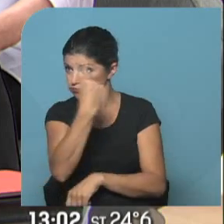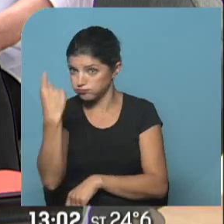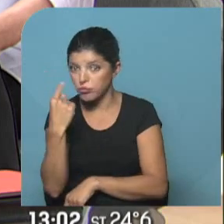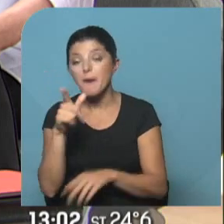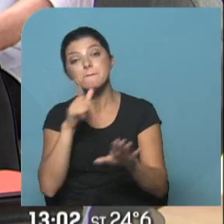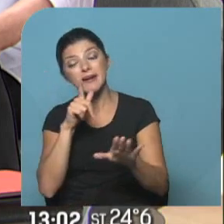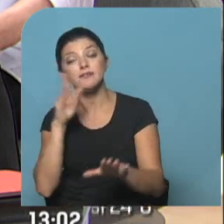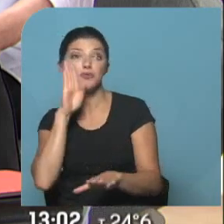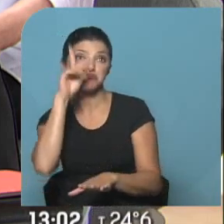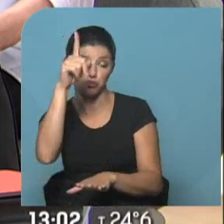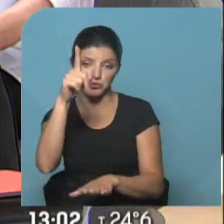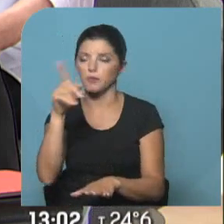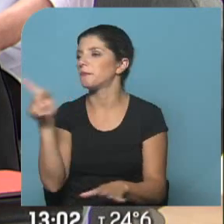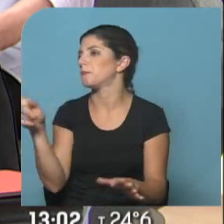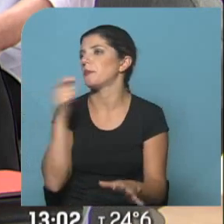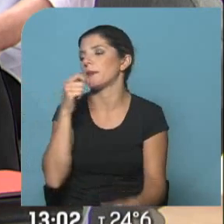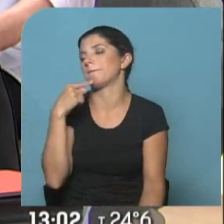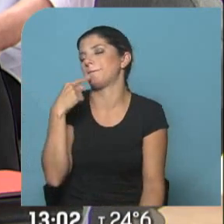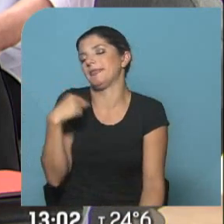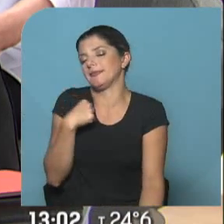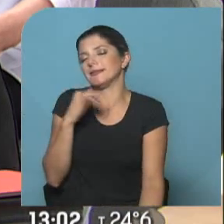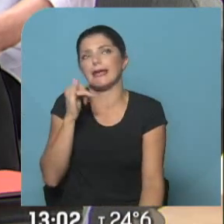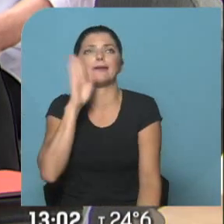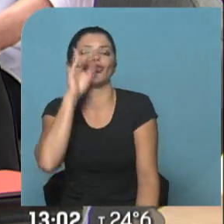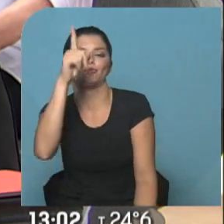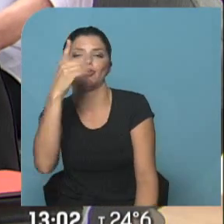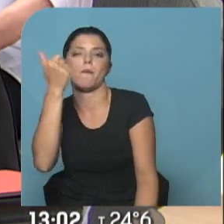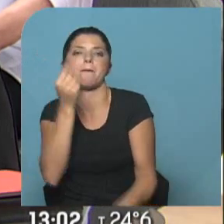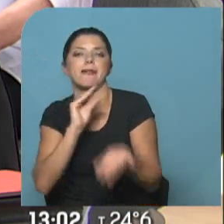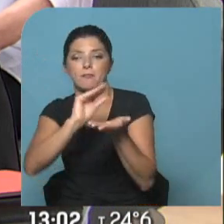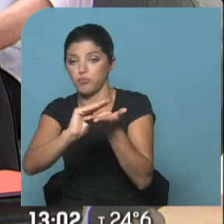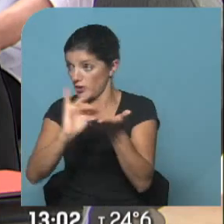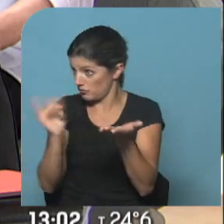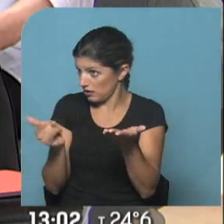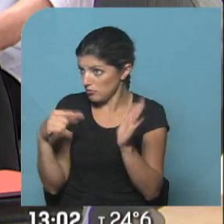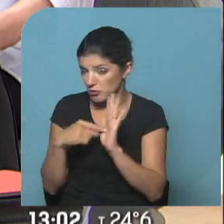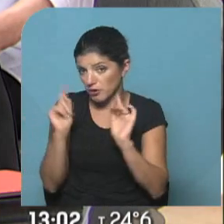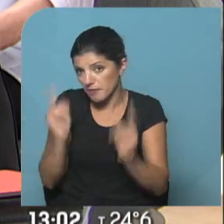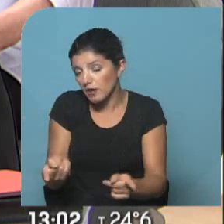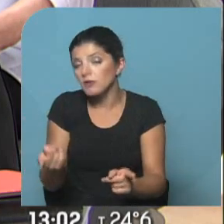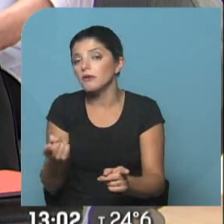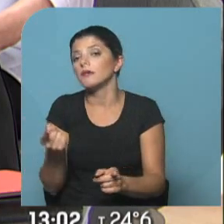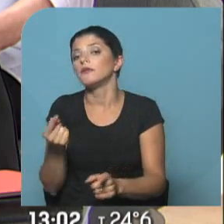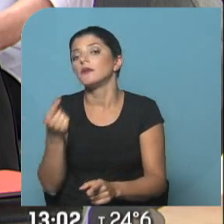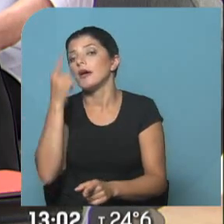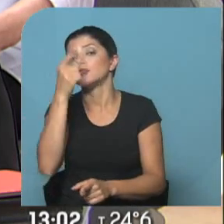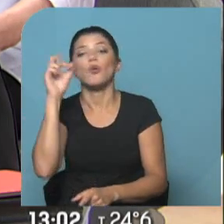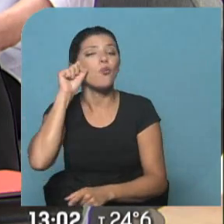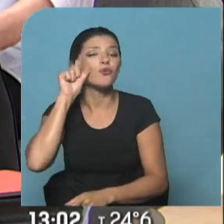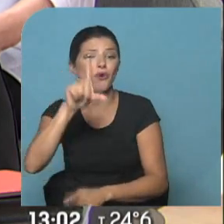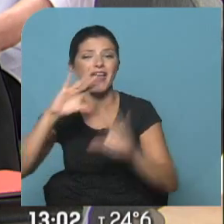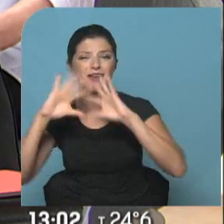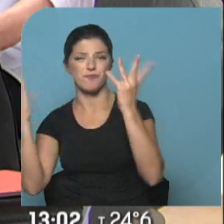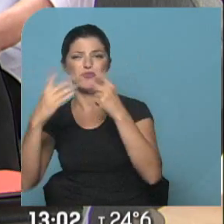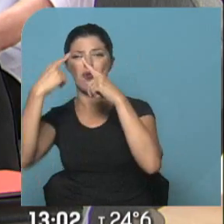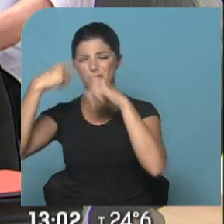tiene Estados Unidos. Vos me podrías decir, bueno, pero Estados Unidos usa mucho más recursos. Sí, pero también Estados Unidos tiene un rol global que Argentina no